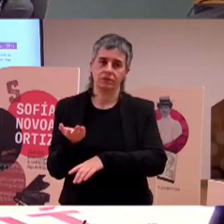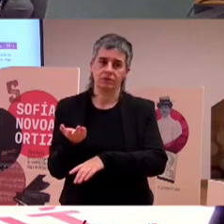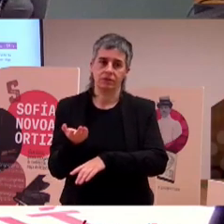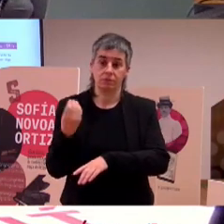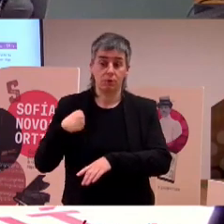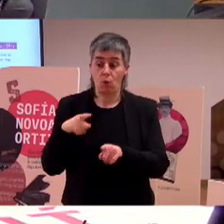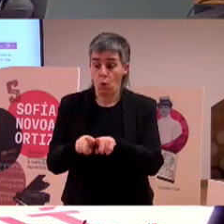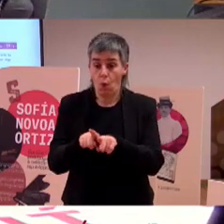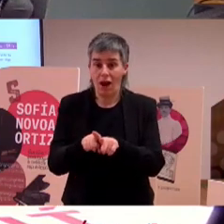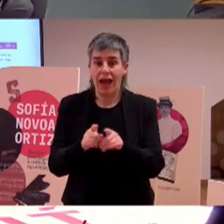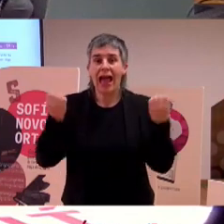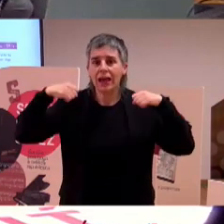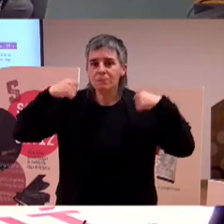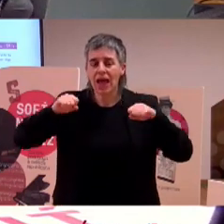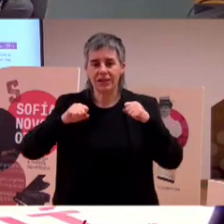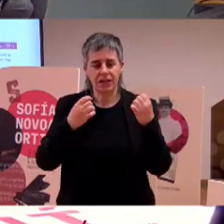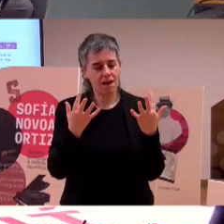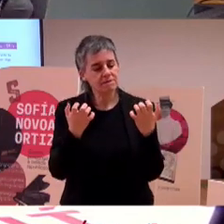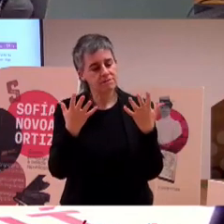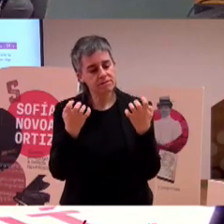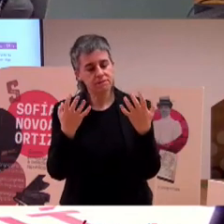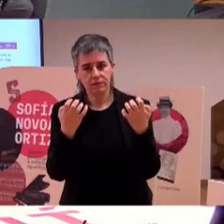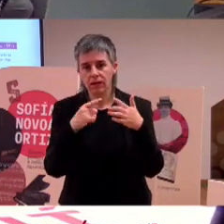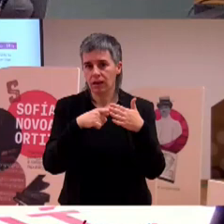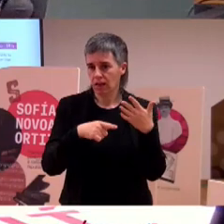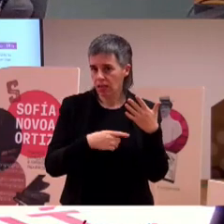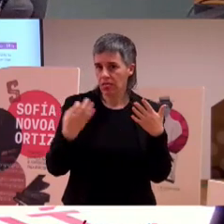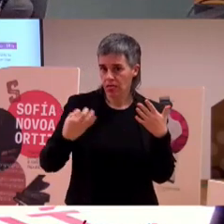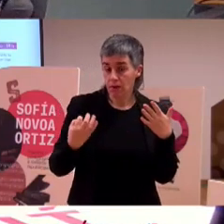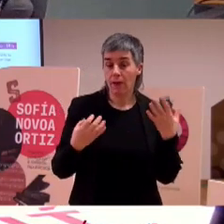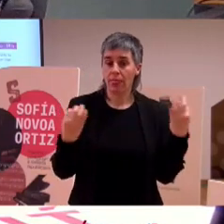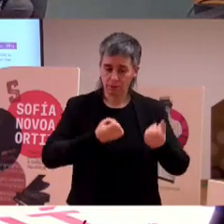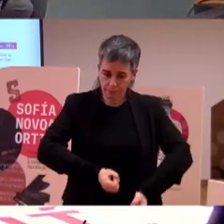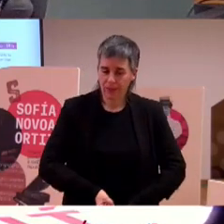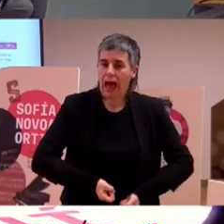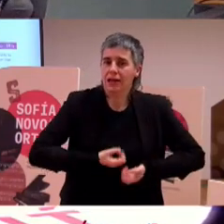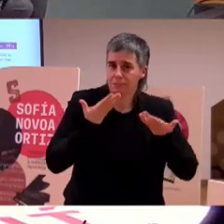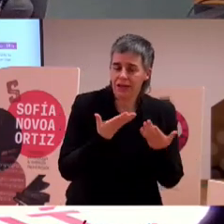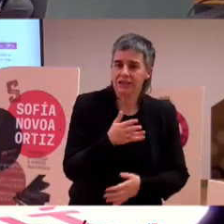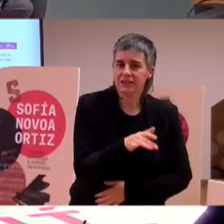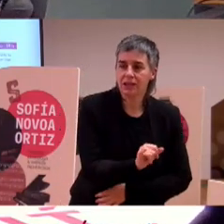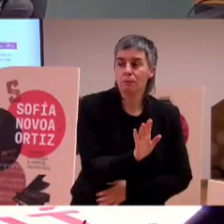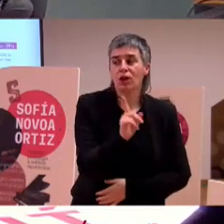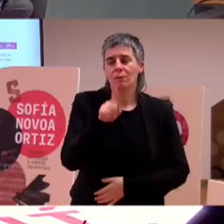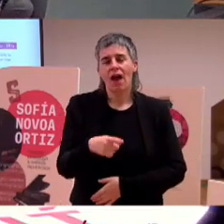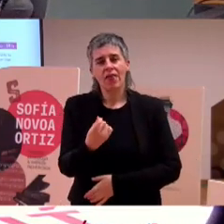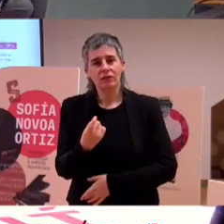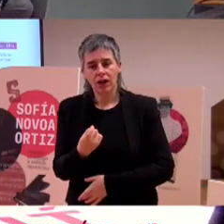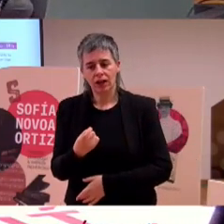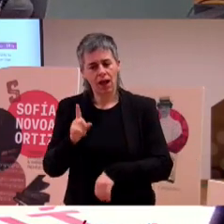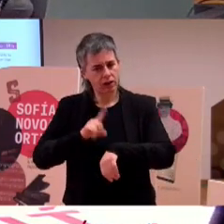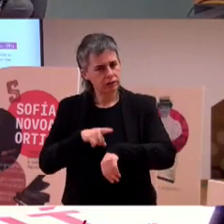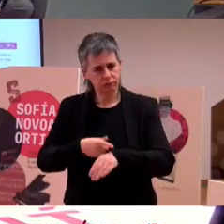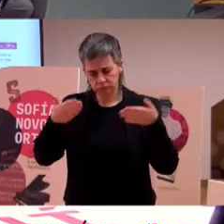como gimnasia de dedos, é que é así. O sea, unha cousa é expresar, pero tamén tens que que dedicar, tens que dedicarle a